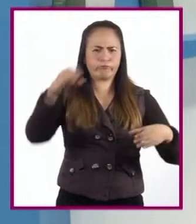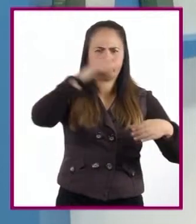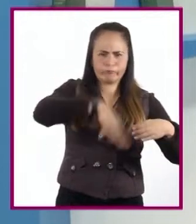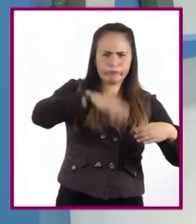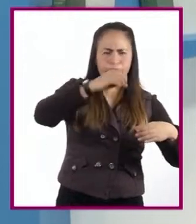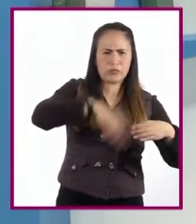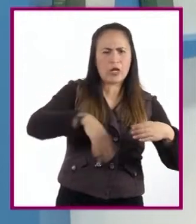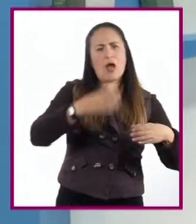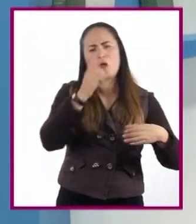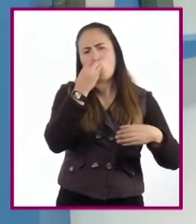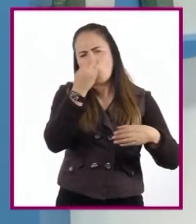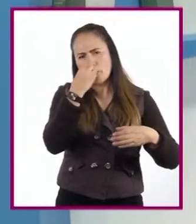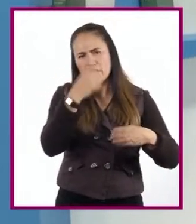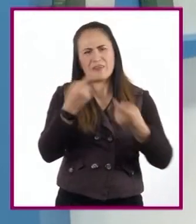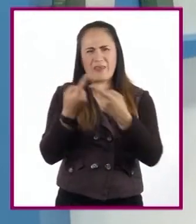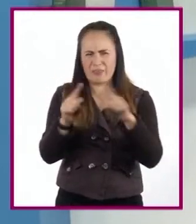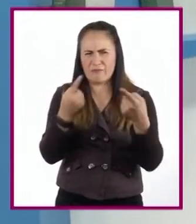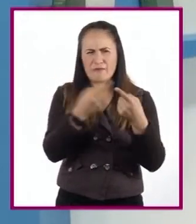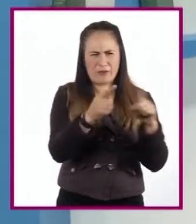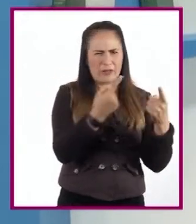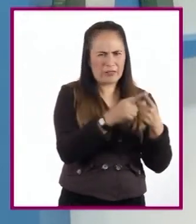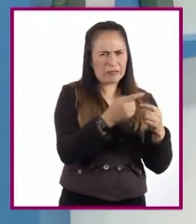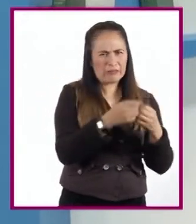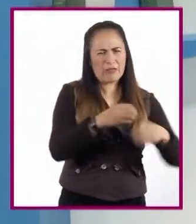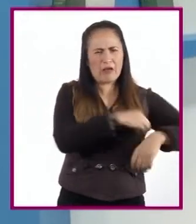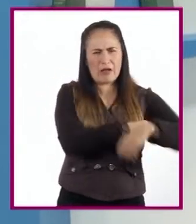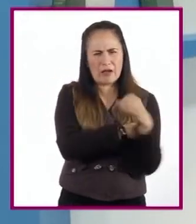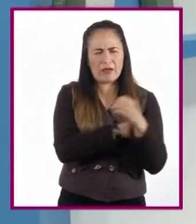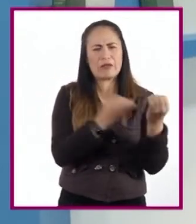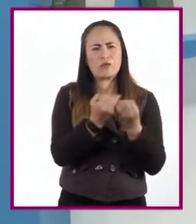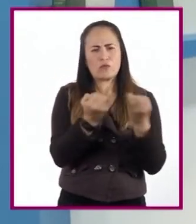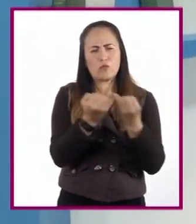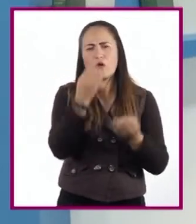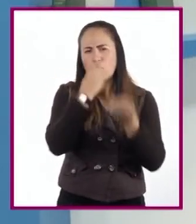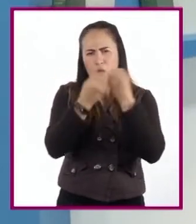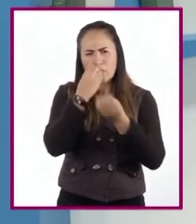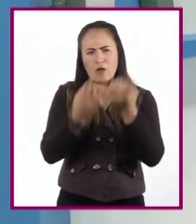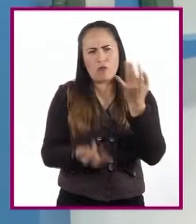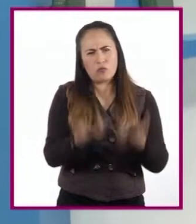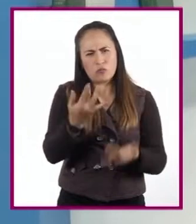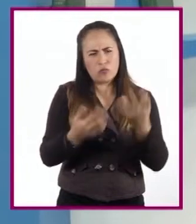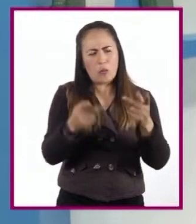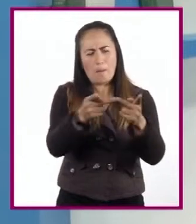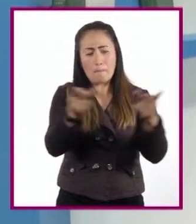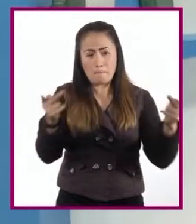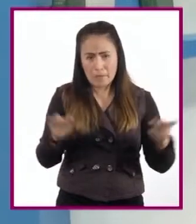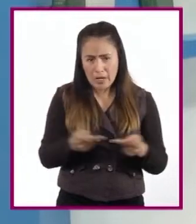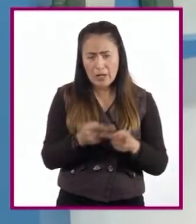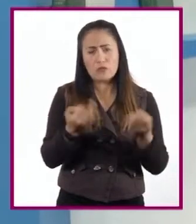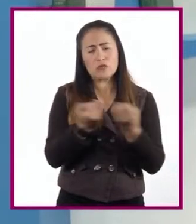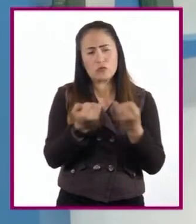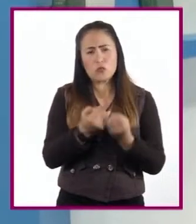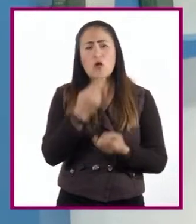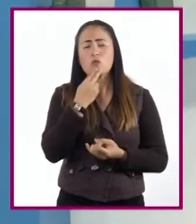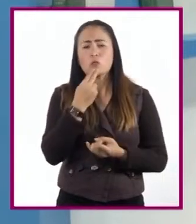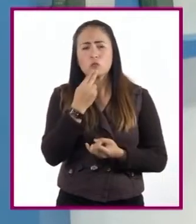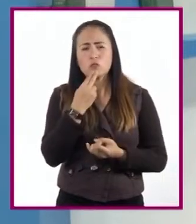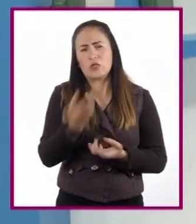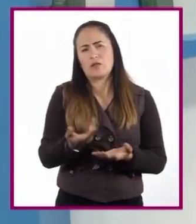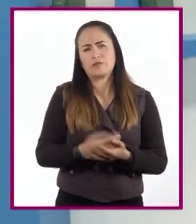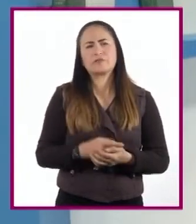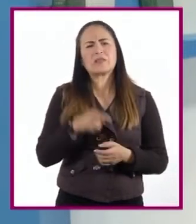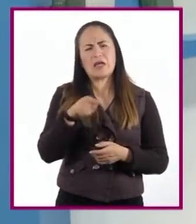alimentos y líquidos, cazuelas y cajetes para la cocción de alimentos, además de platos como vajilla de servicio. Estas vajillas en